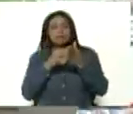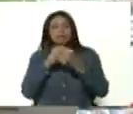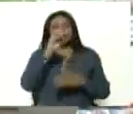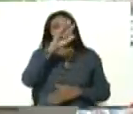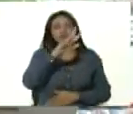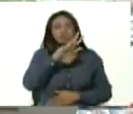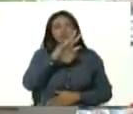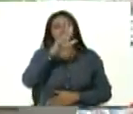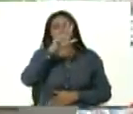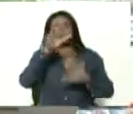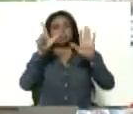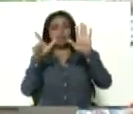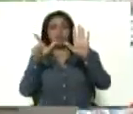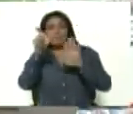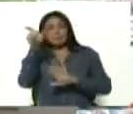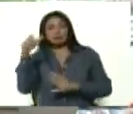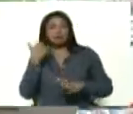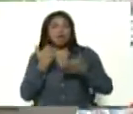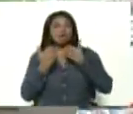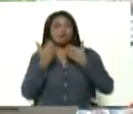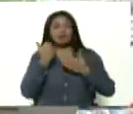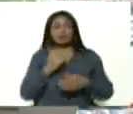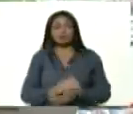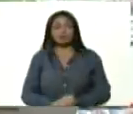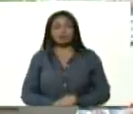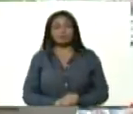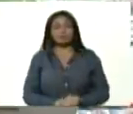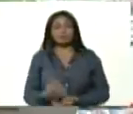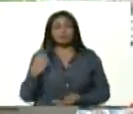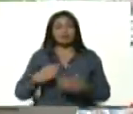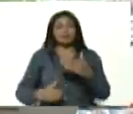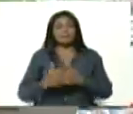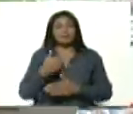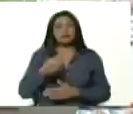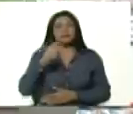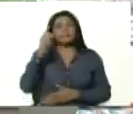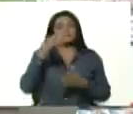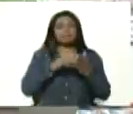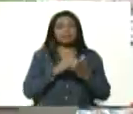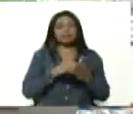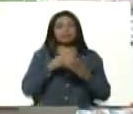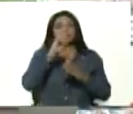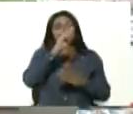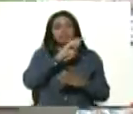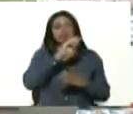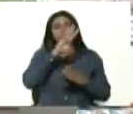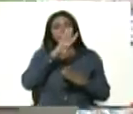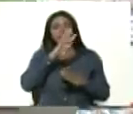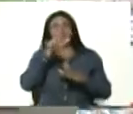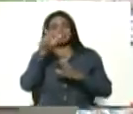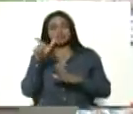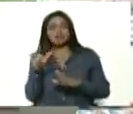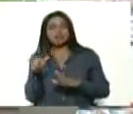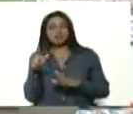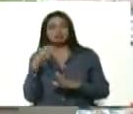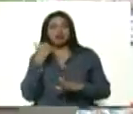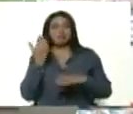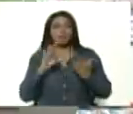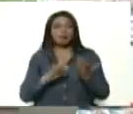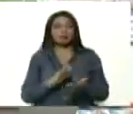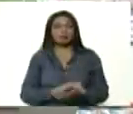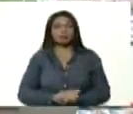579.486 personas contagiadas y lleva más de 1.147 el día de hoy de